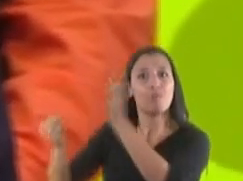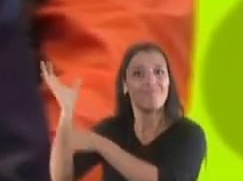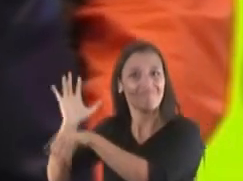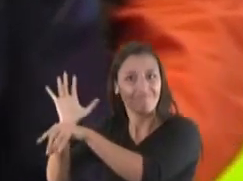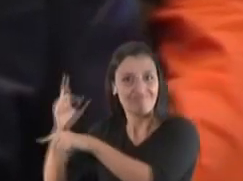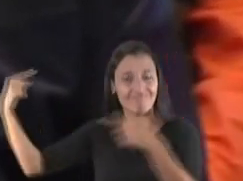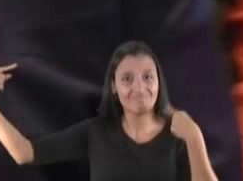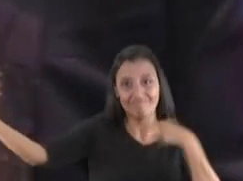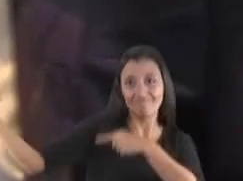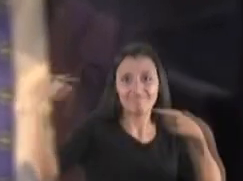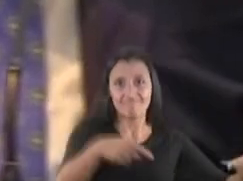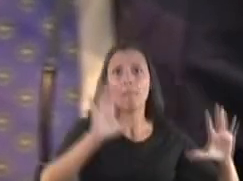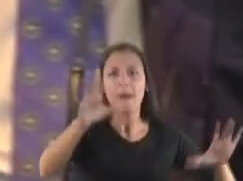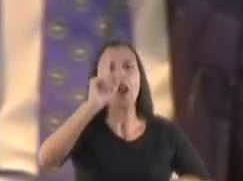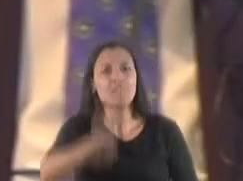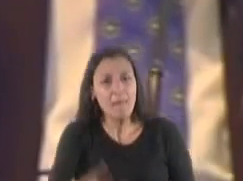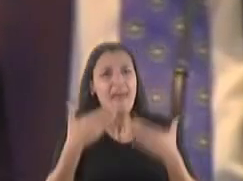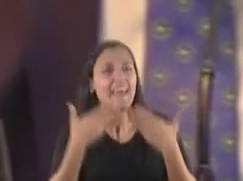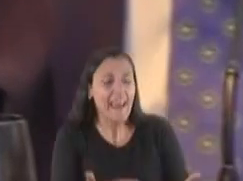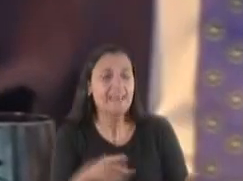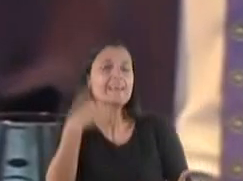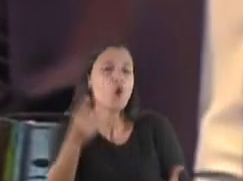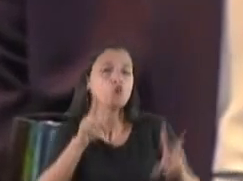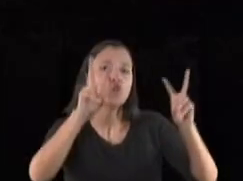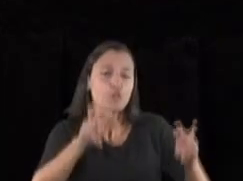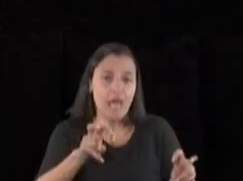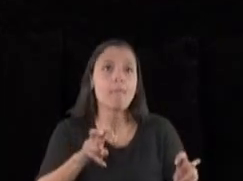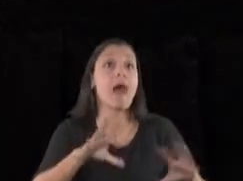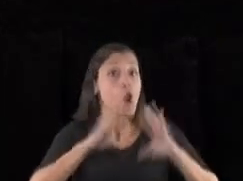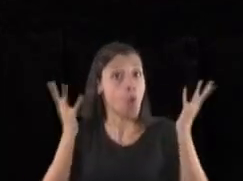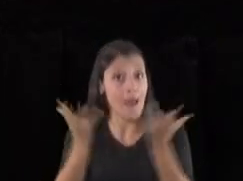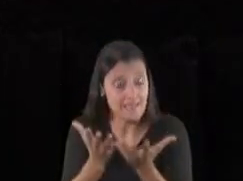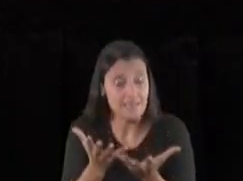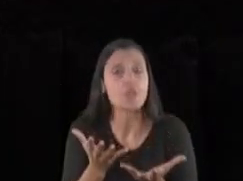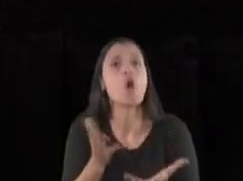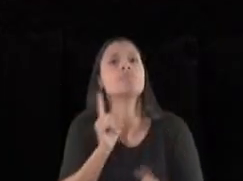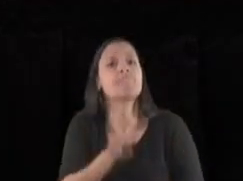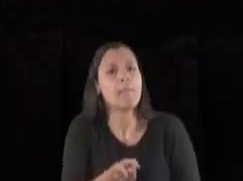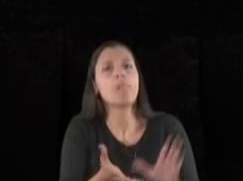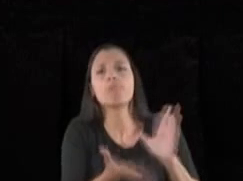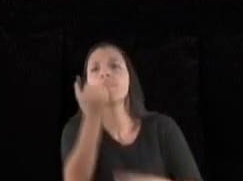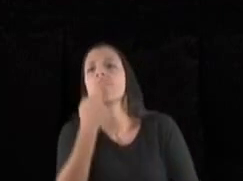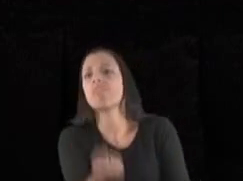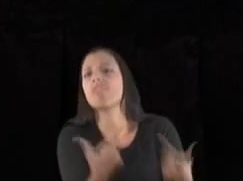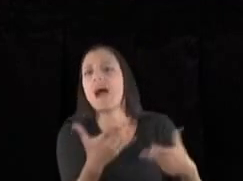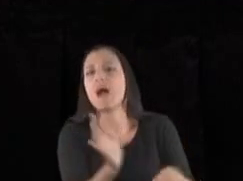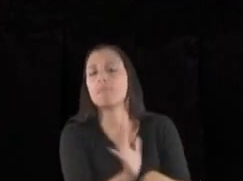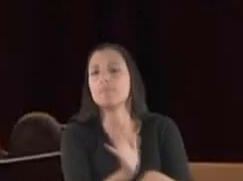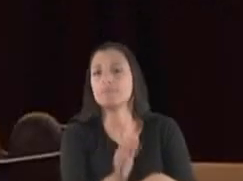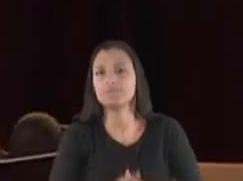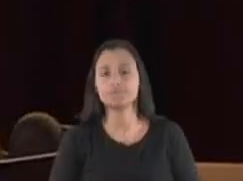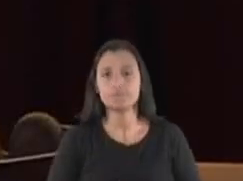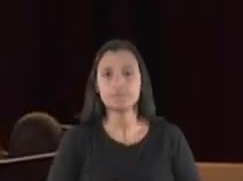también es que el fenómeno de la globalización hizo que